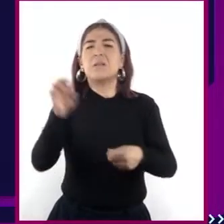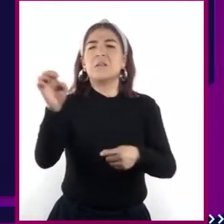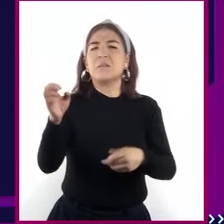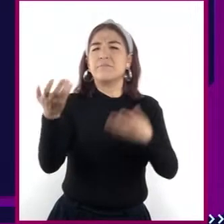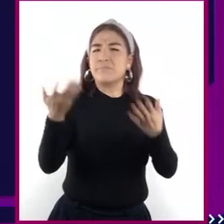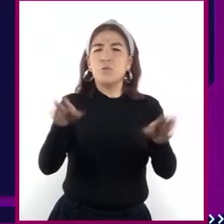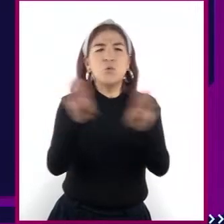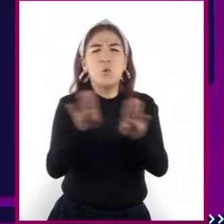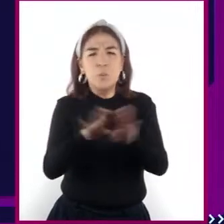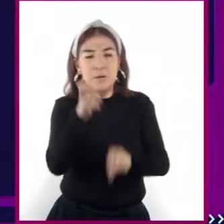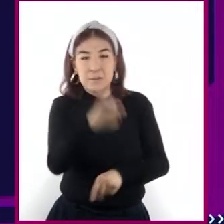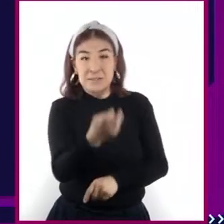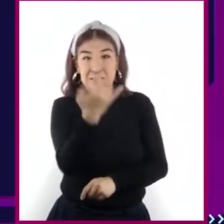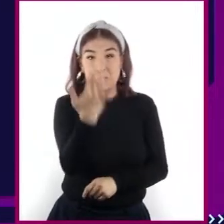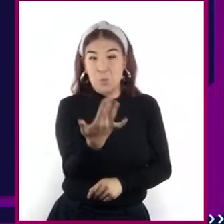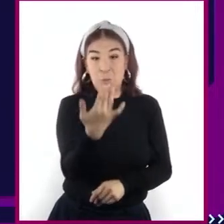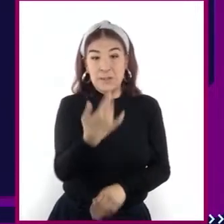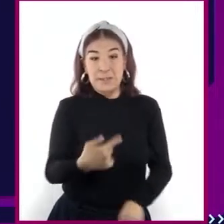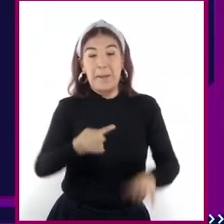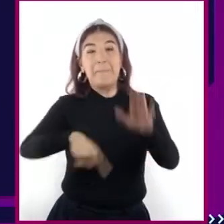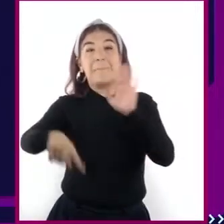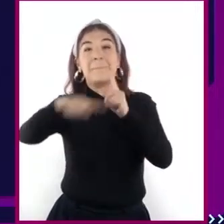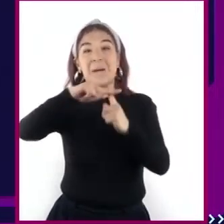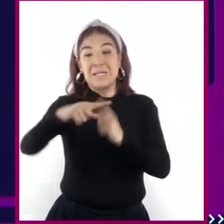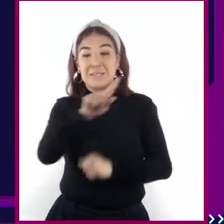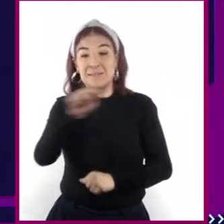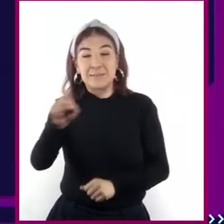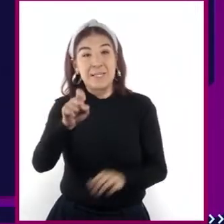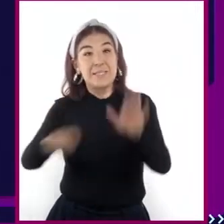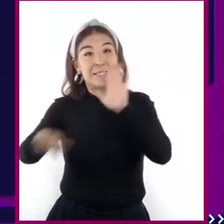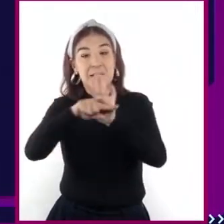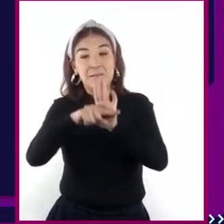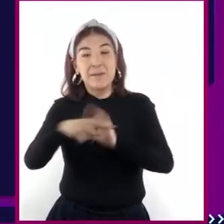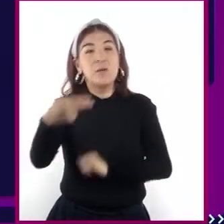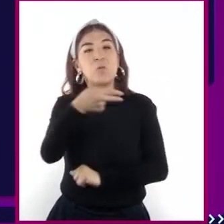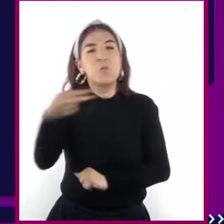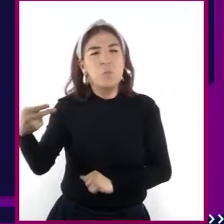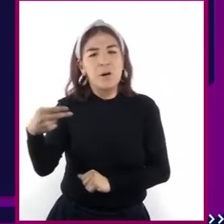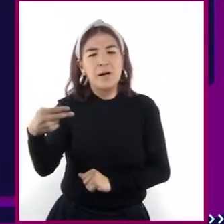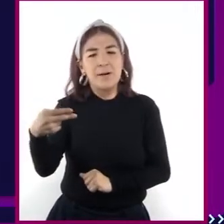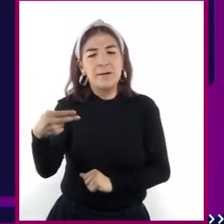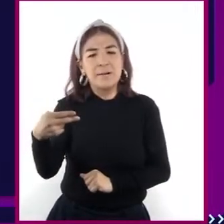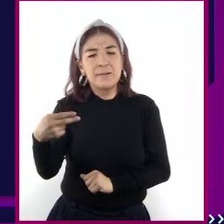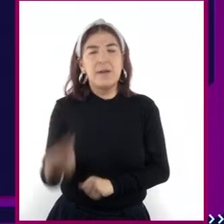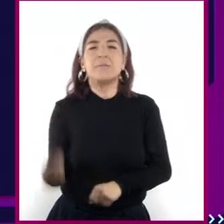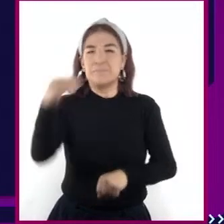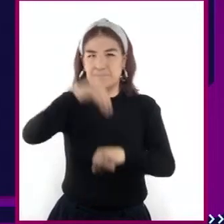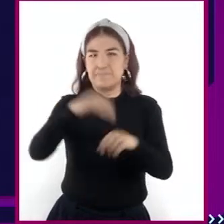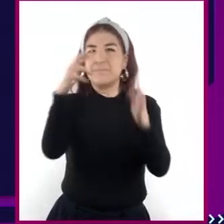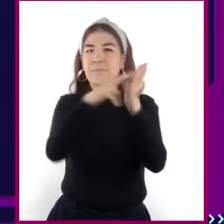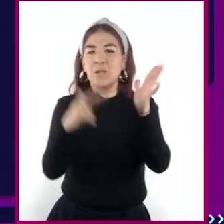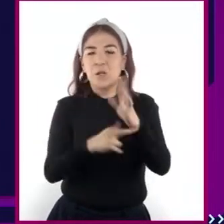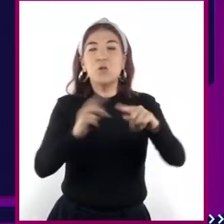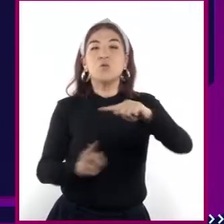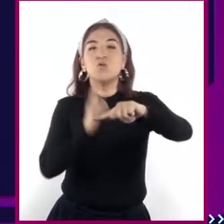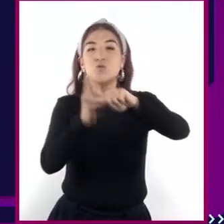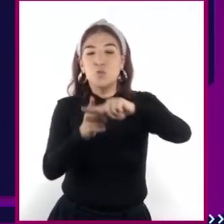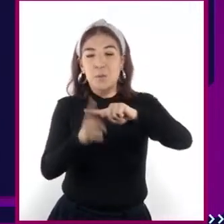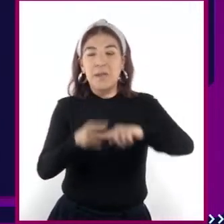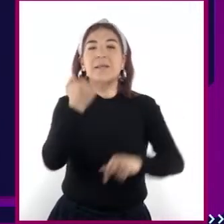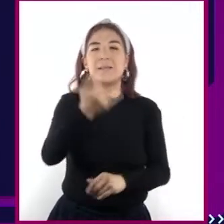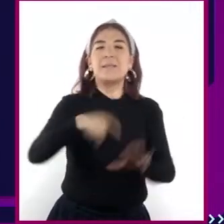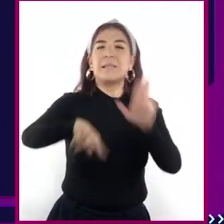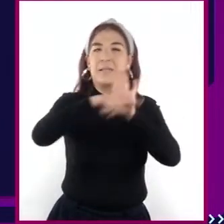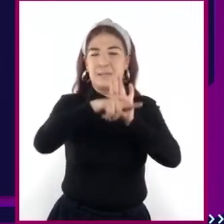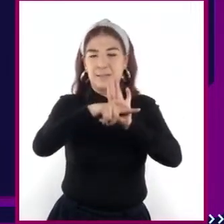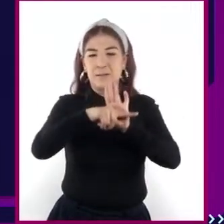nos queda que 50 más 100 negativo es igual a... Aplicamos la regla para sumar un positivo y un